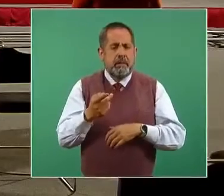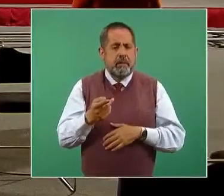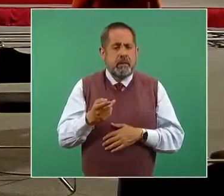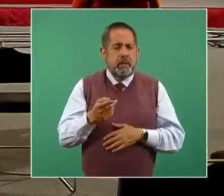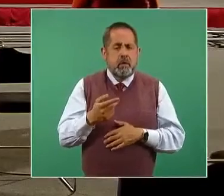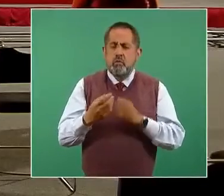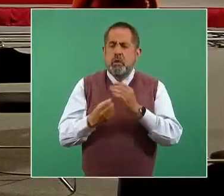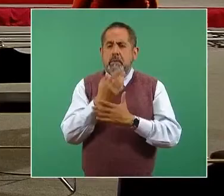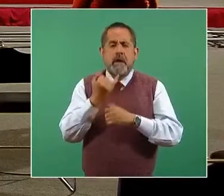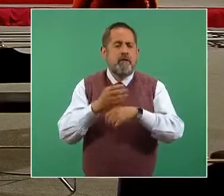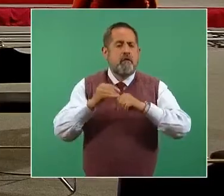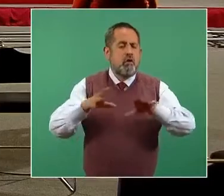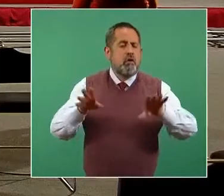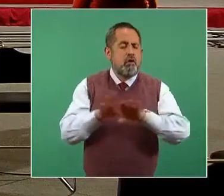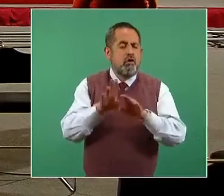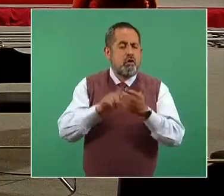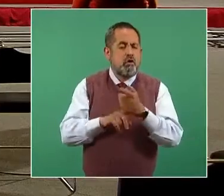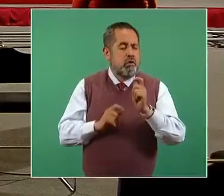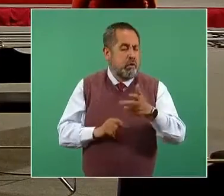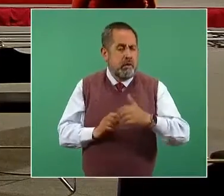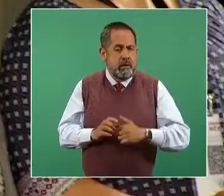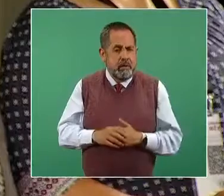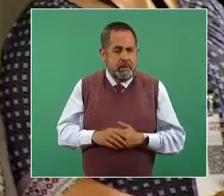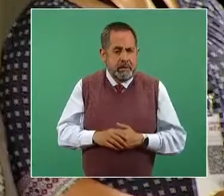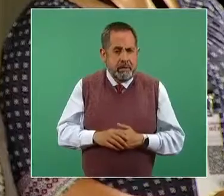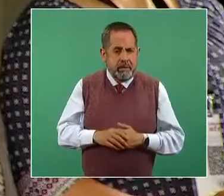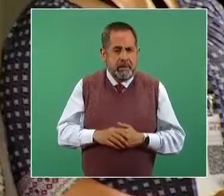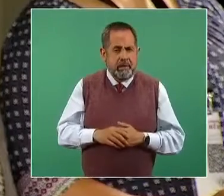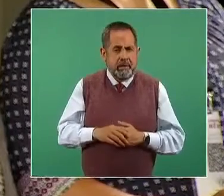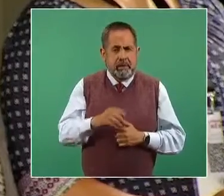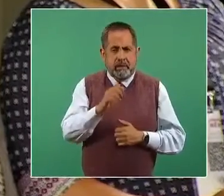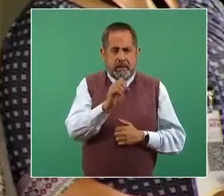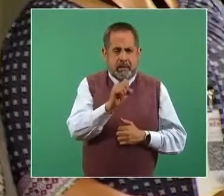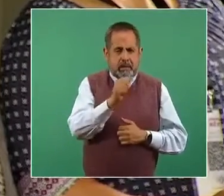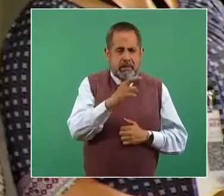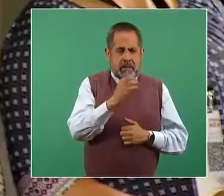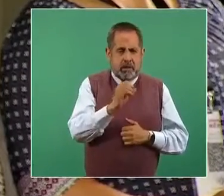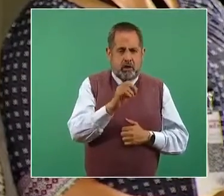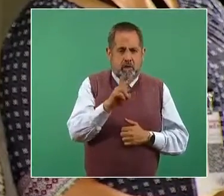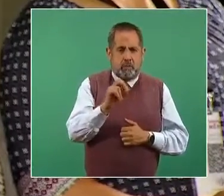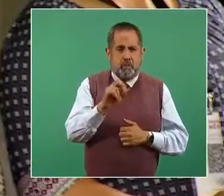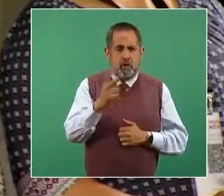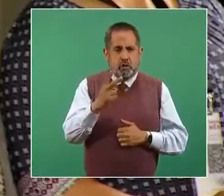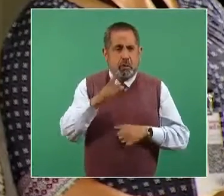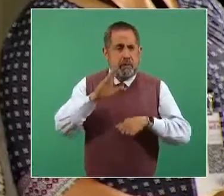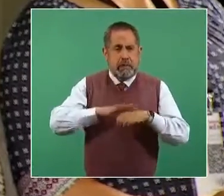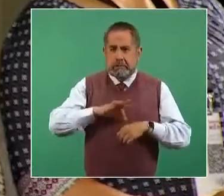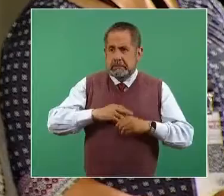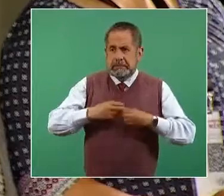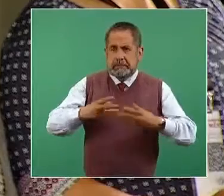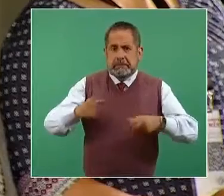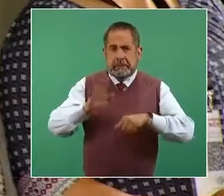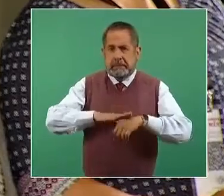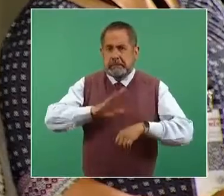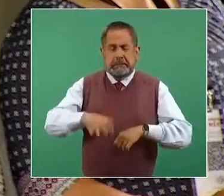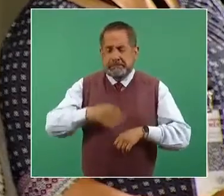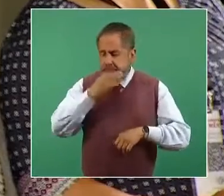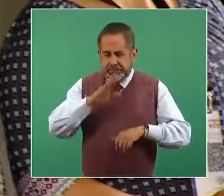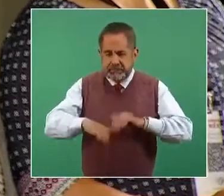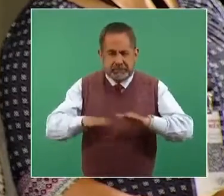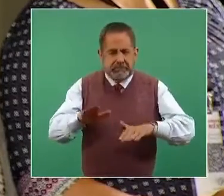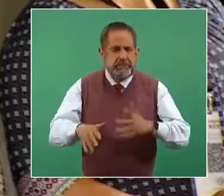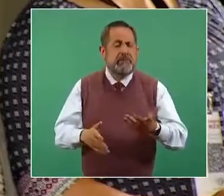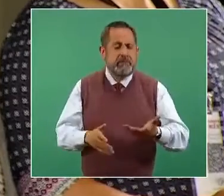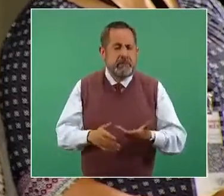nuevas informaciones que hay de las variantes del SARS-CoV-2 que son más transmisibles y más letales. En ese